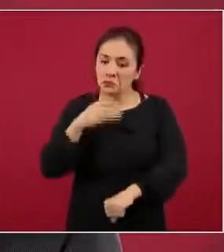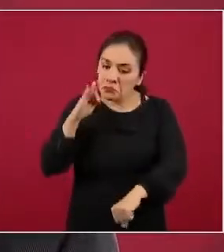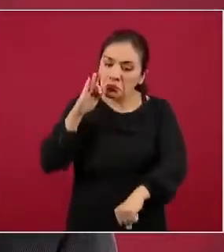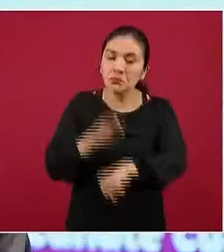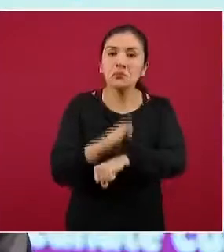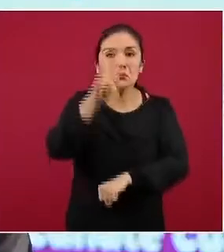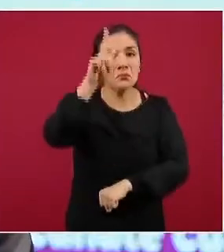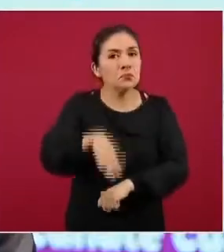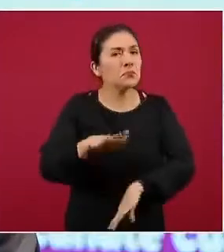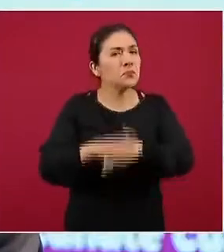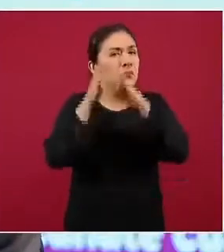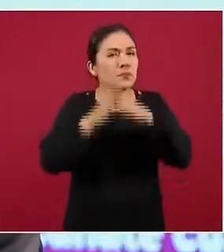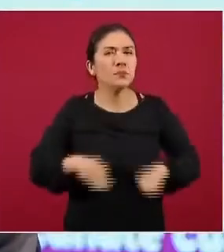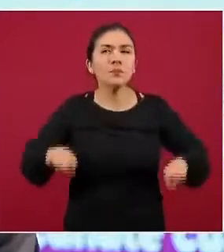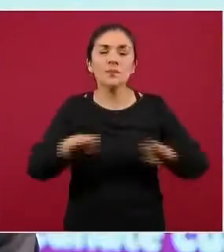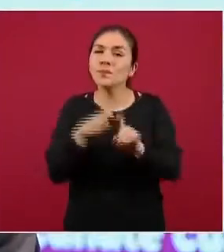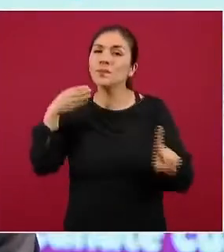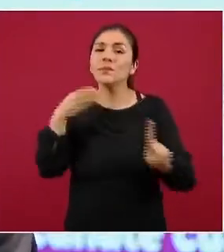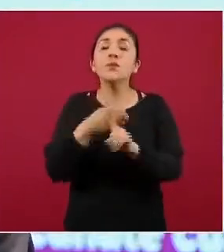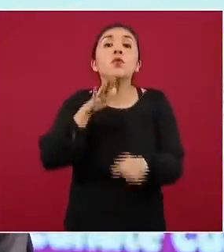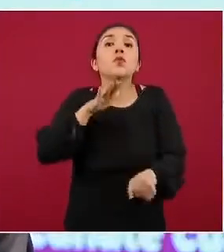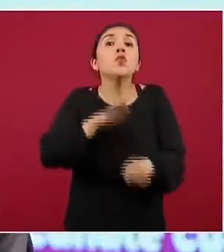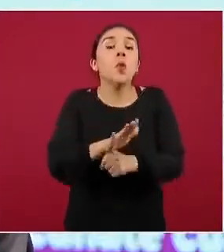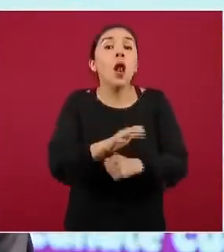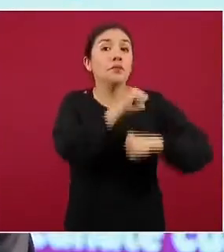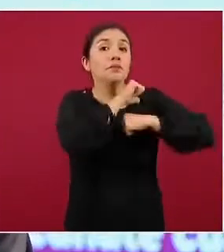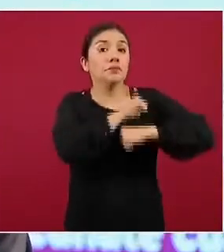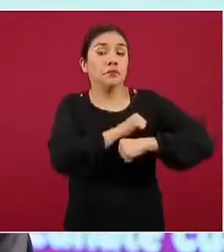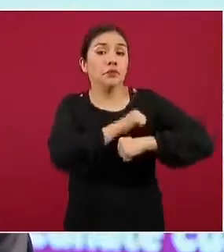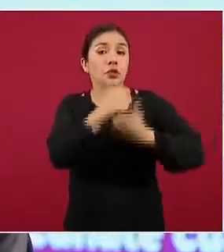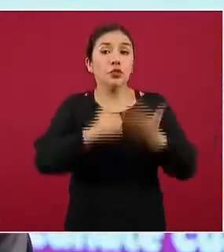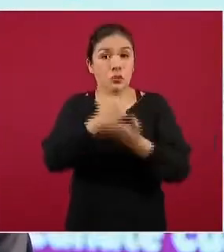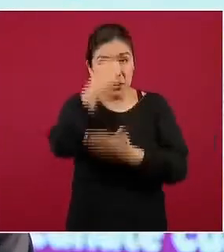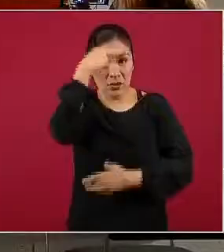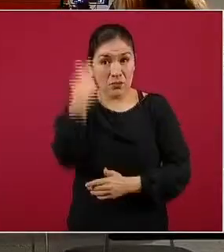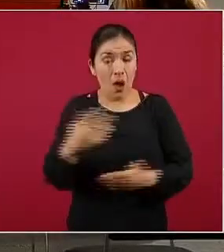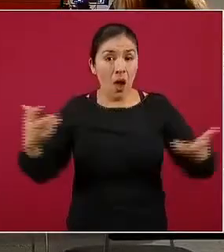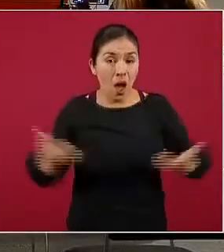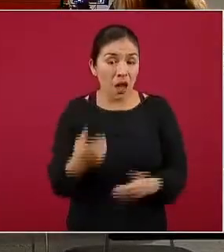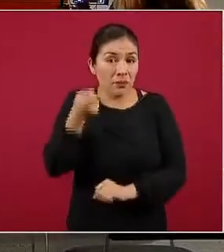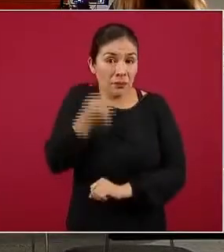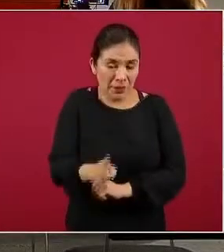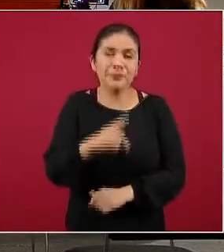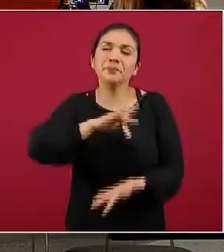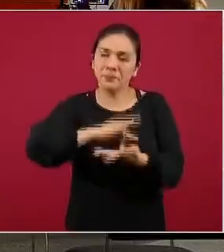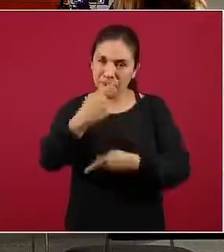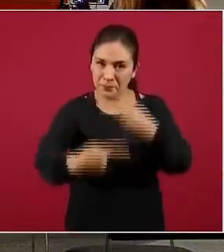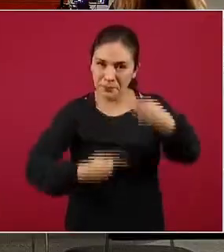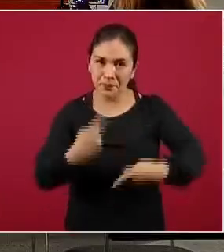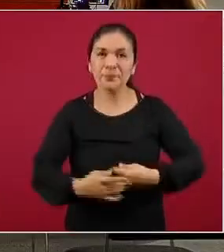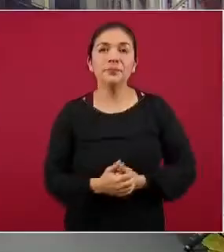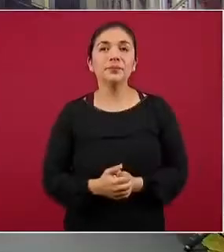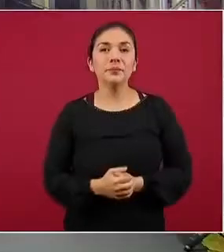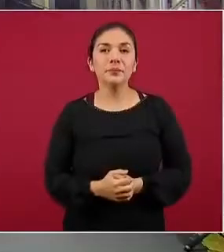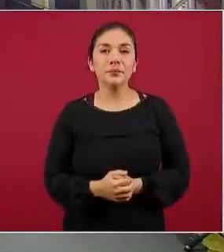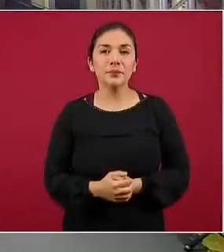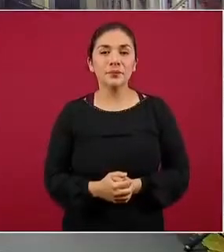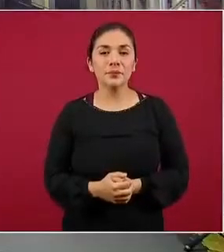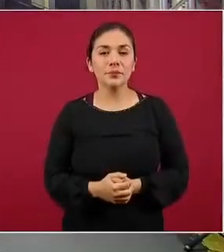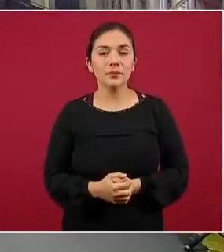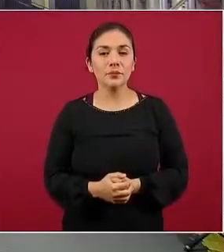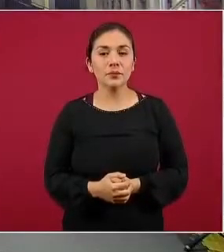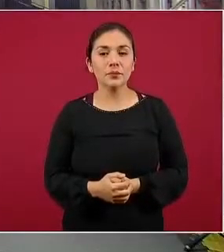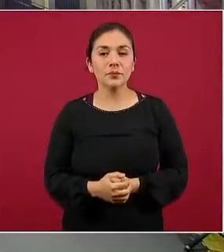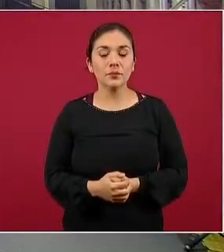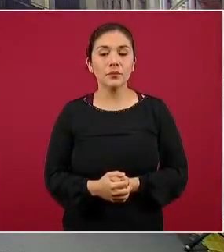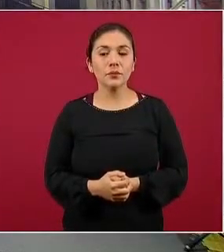respaldamos enfáticamente lo que había determinado la Ciudad de México. Muchas gracias por su pregunta. La fórmula